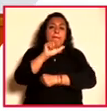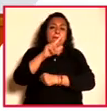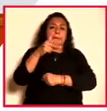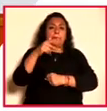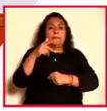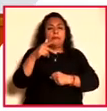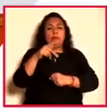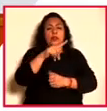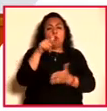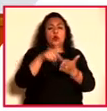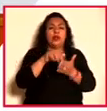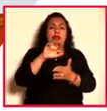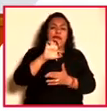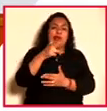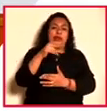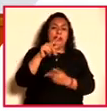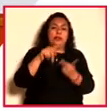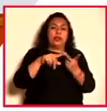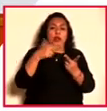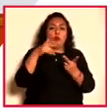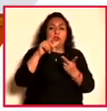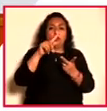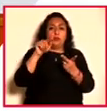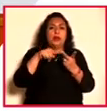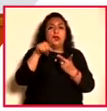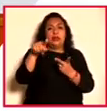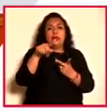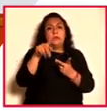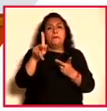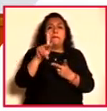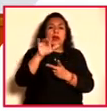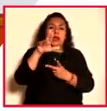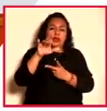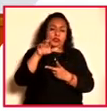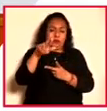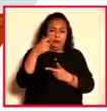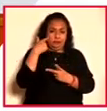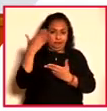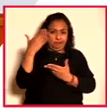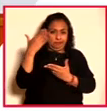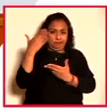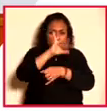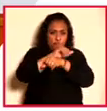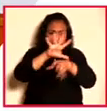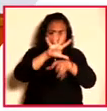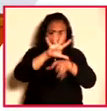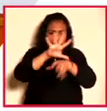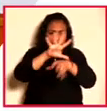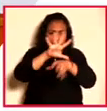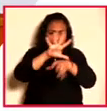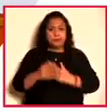el Huetzonpantli en el Palacio del Marqués de Apartado. Aquí está toda la información.